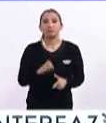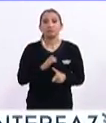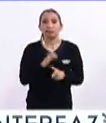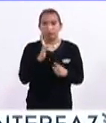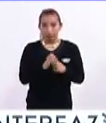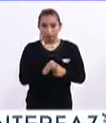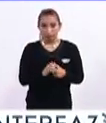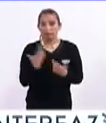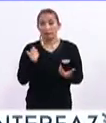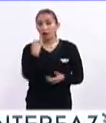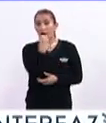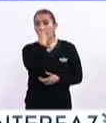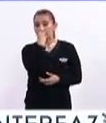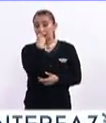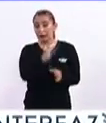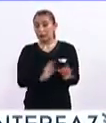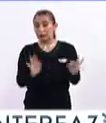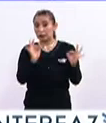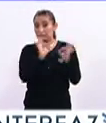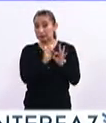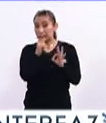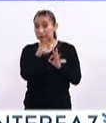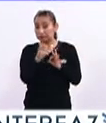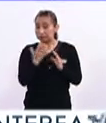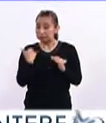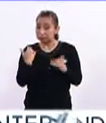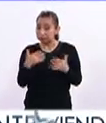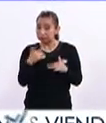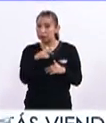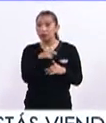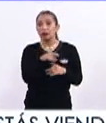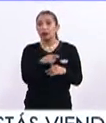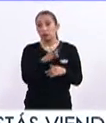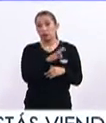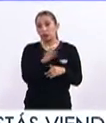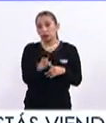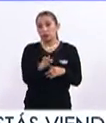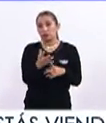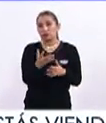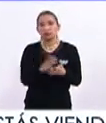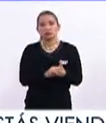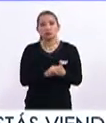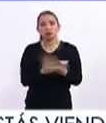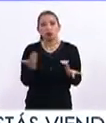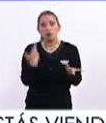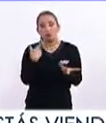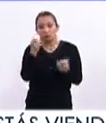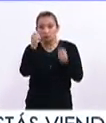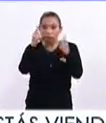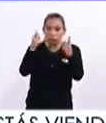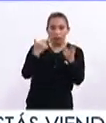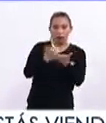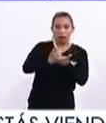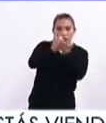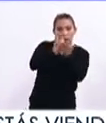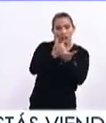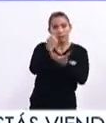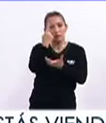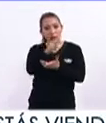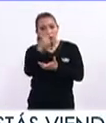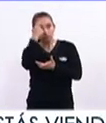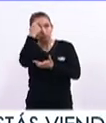Entonces, la alimentación sí juega un papel preponderante en que podamos estar alerta, podamos tener